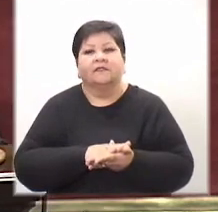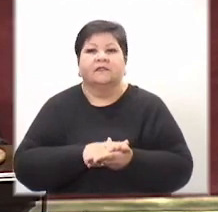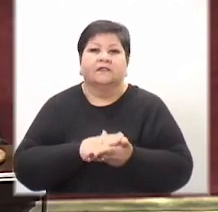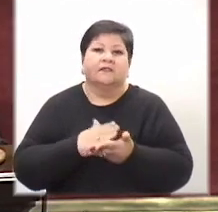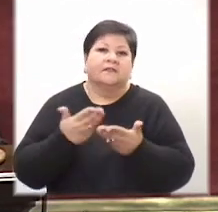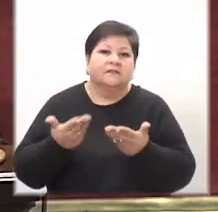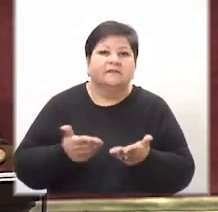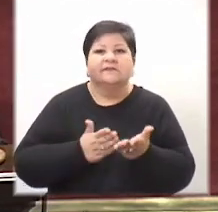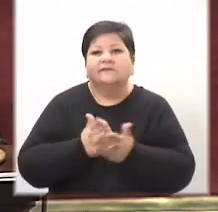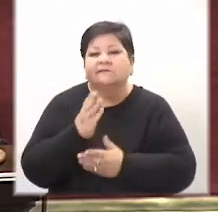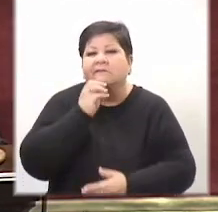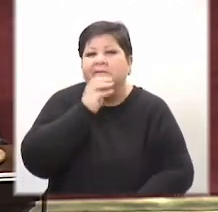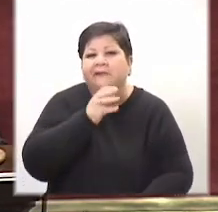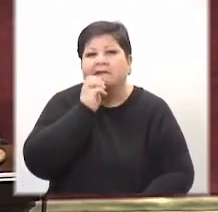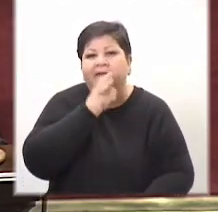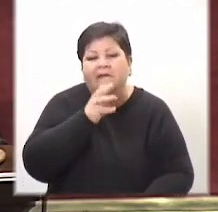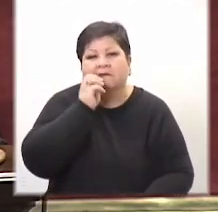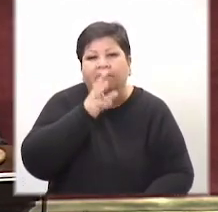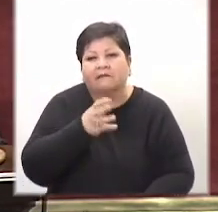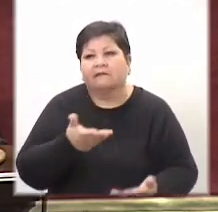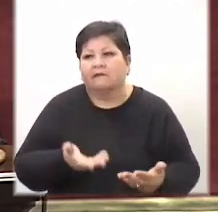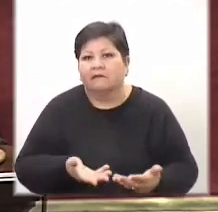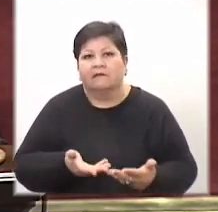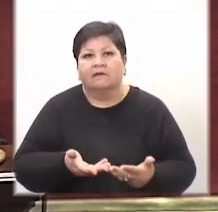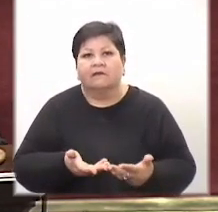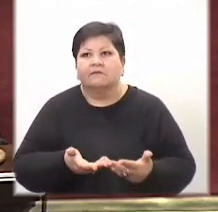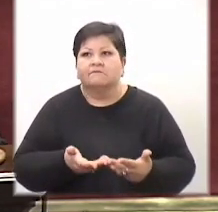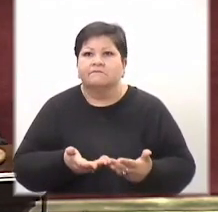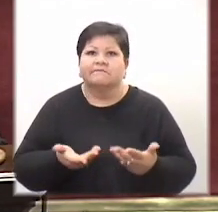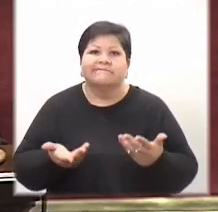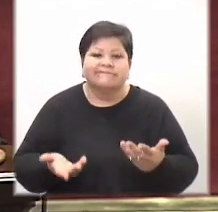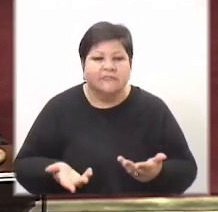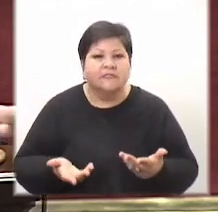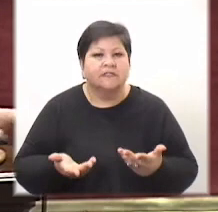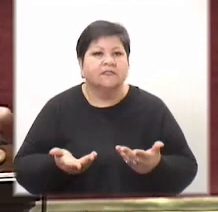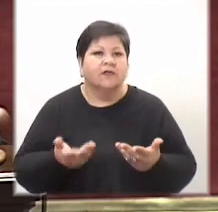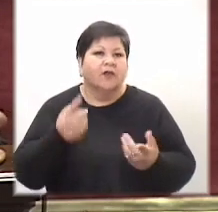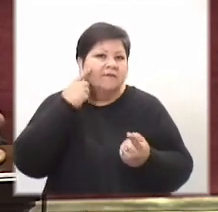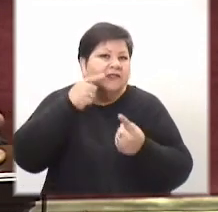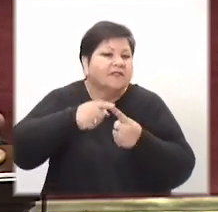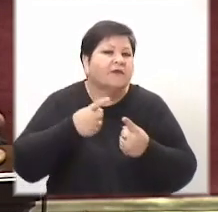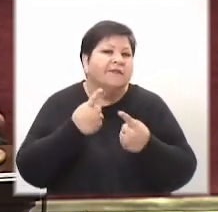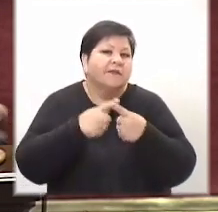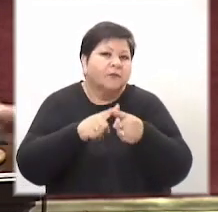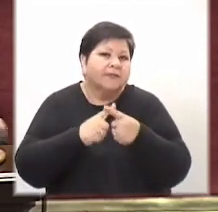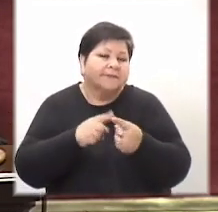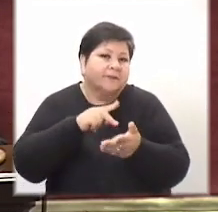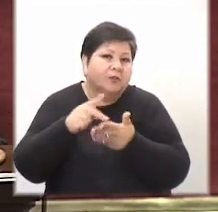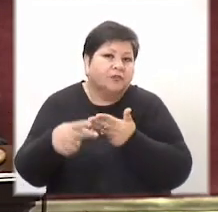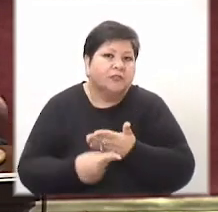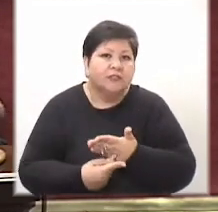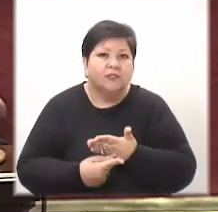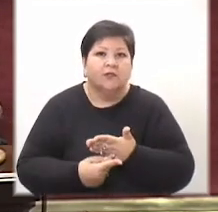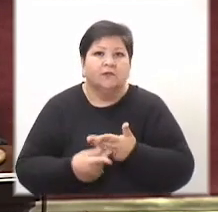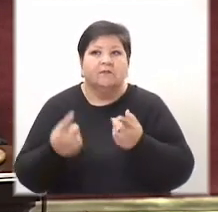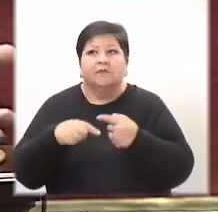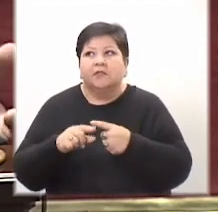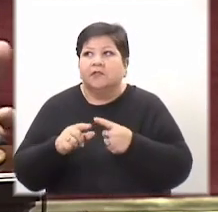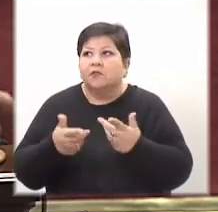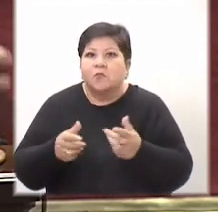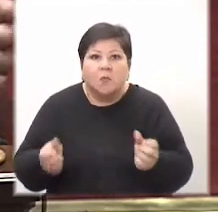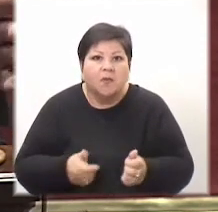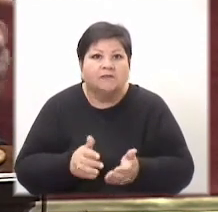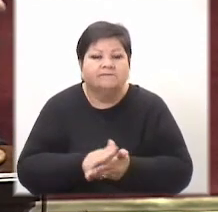vez críticas cuyo objetivo es discutir el proyecto, sin vestigio de construcción